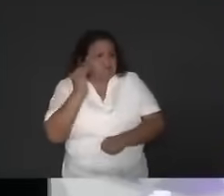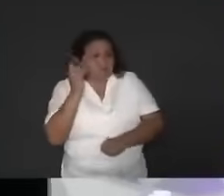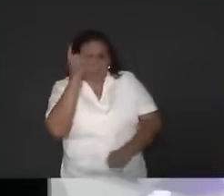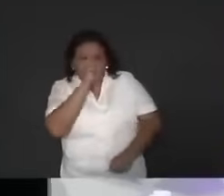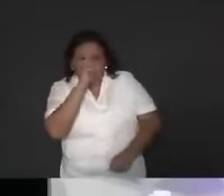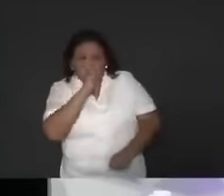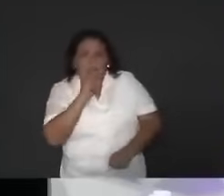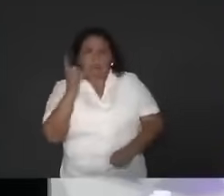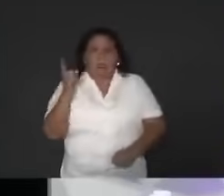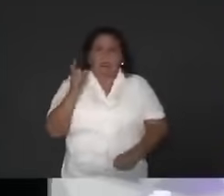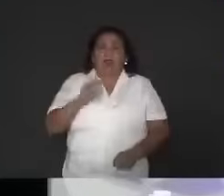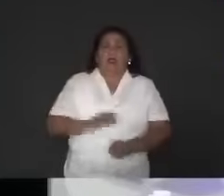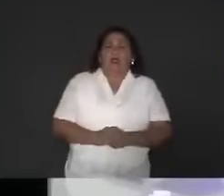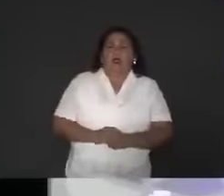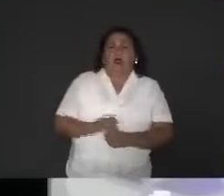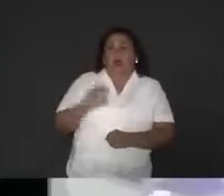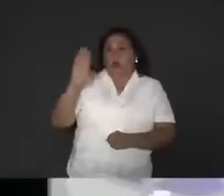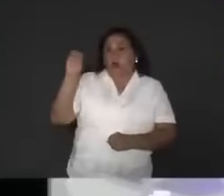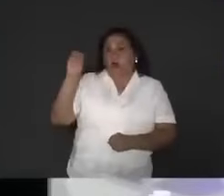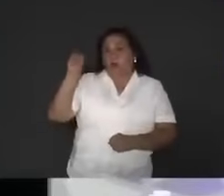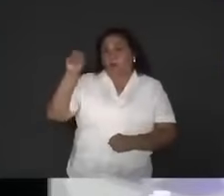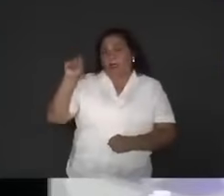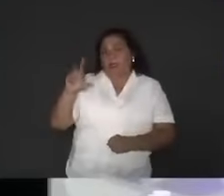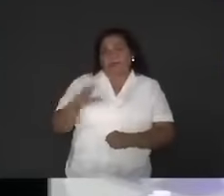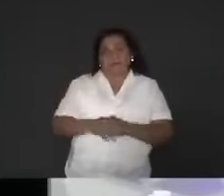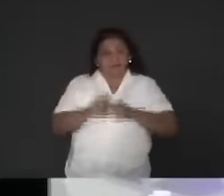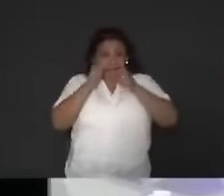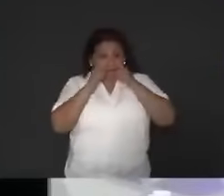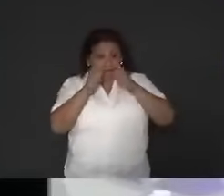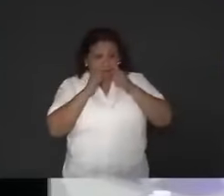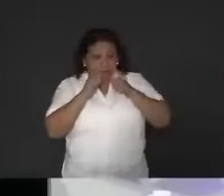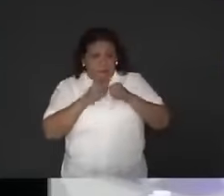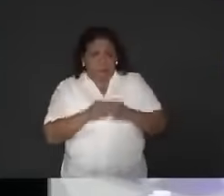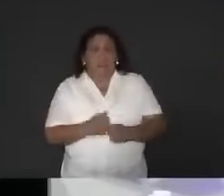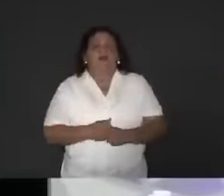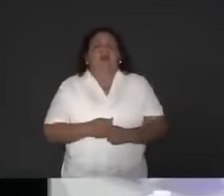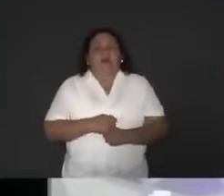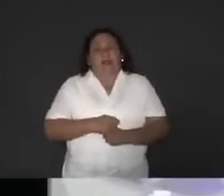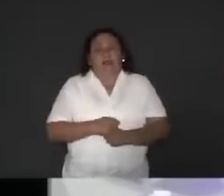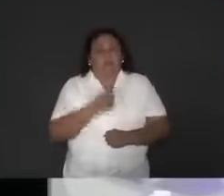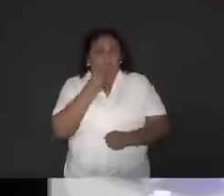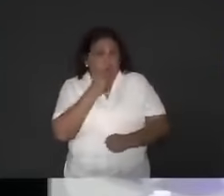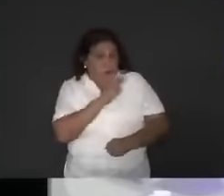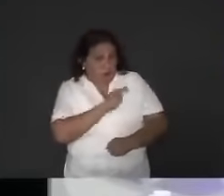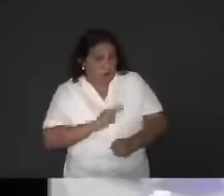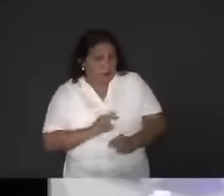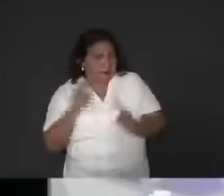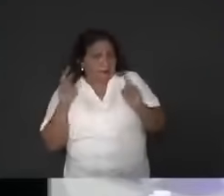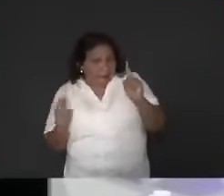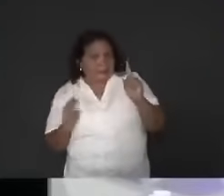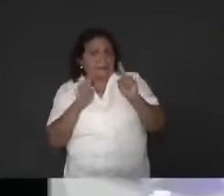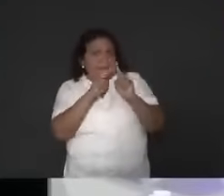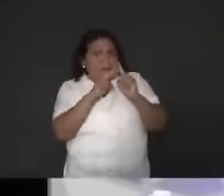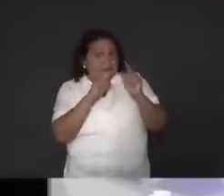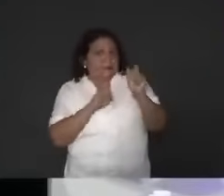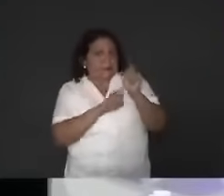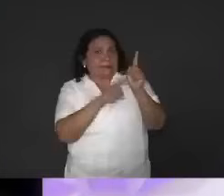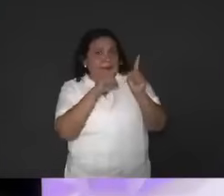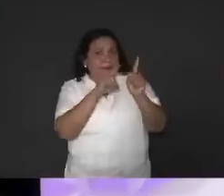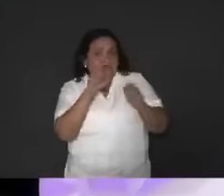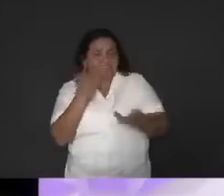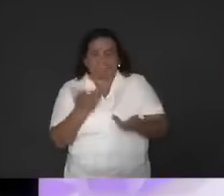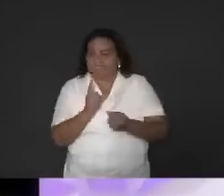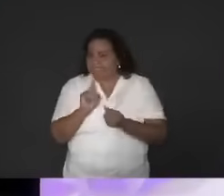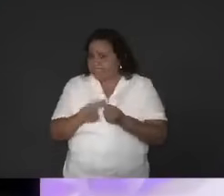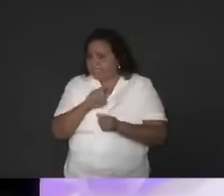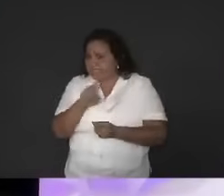propio comandante, que son atender urgentemente a las policías municipales. Ahí está el reto. Gracias, candidata.